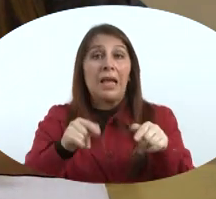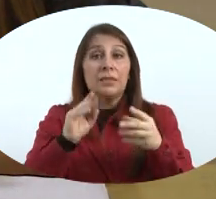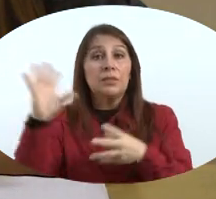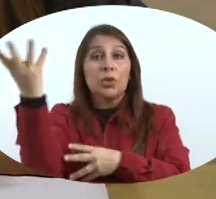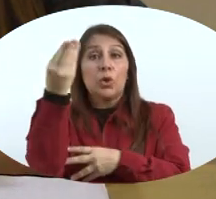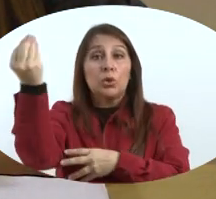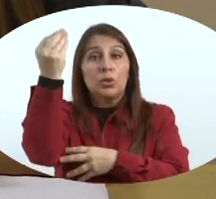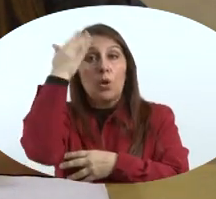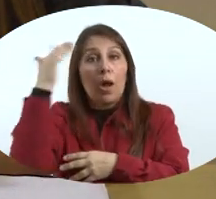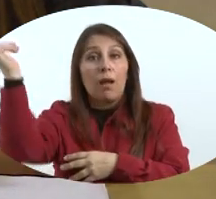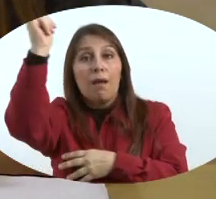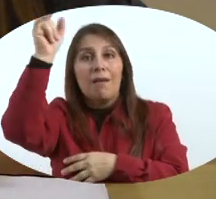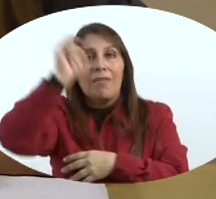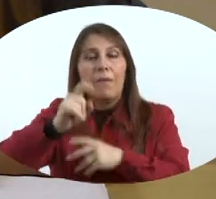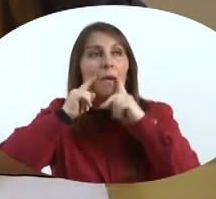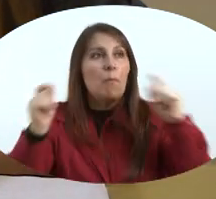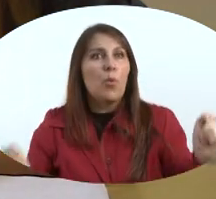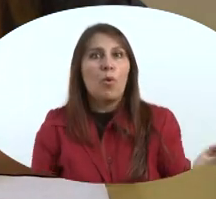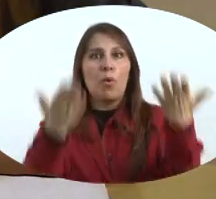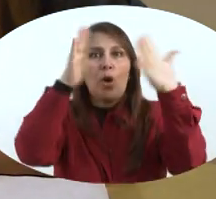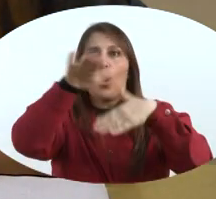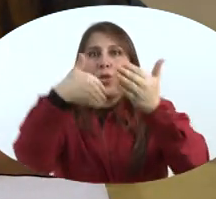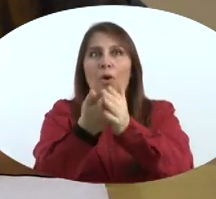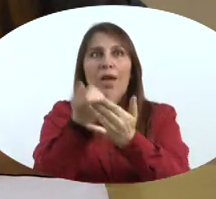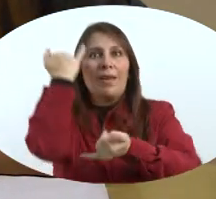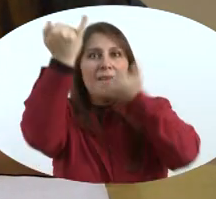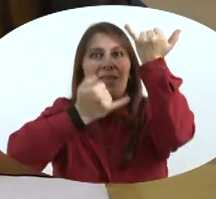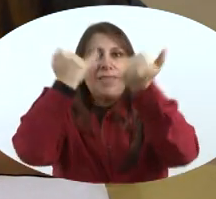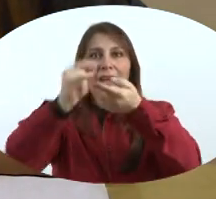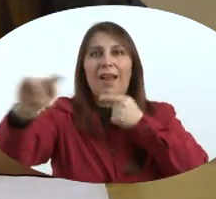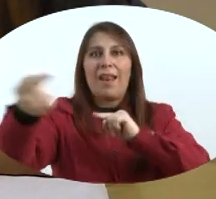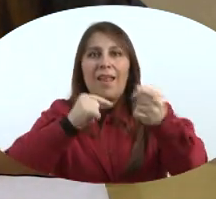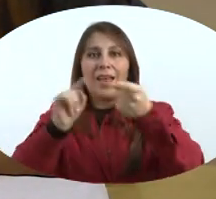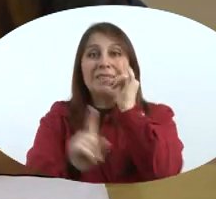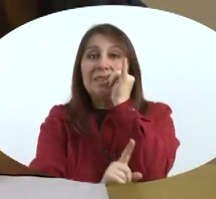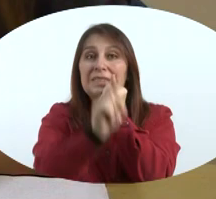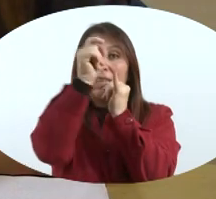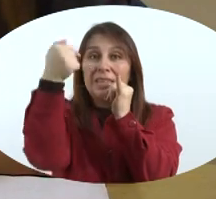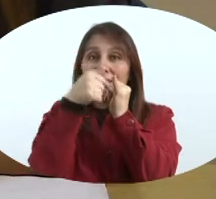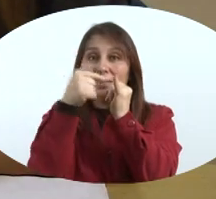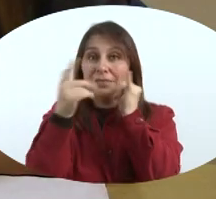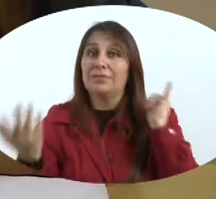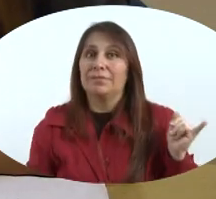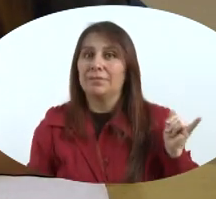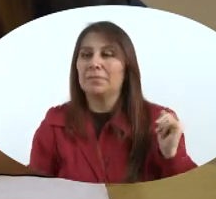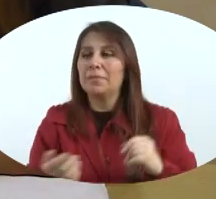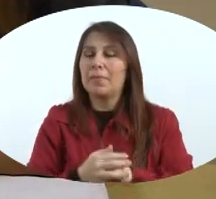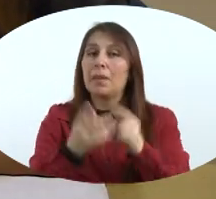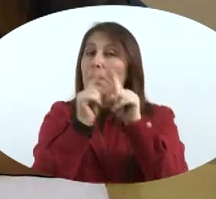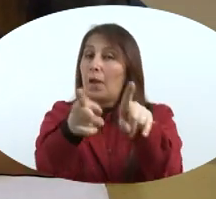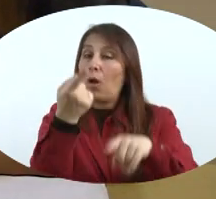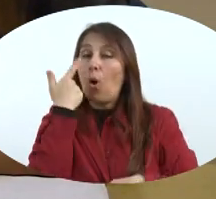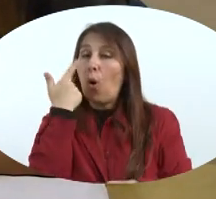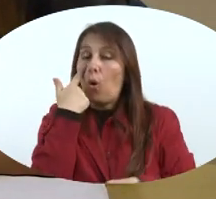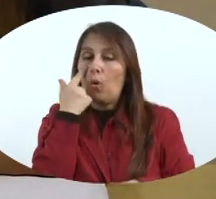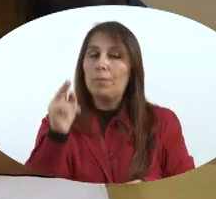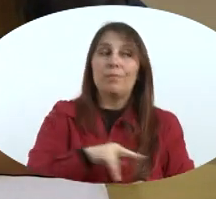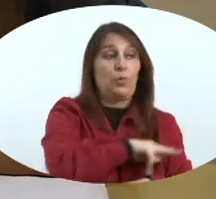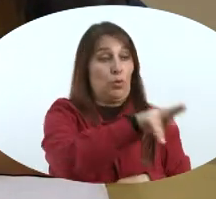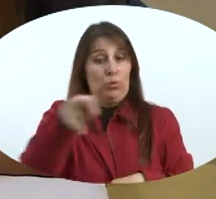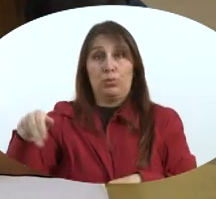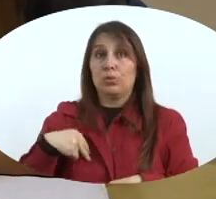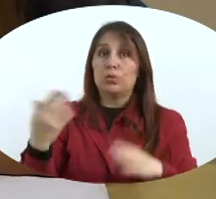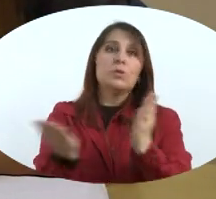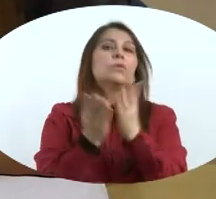consejo académico se debe promover toda iniciativa y toda discusión en términos científicos pero eso también nos lleva a que nosotros como estudiantes